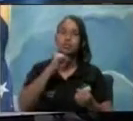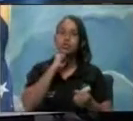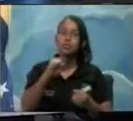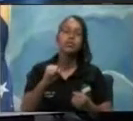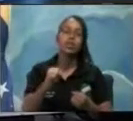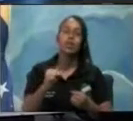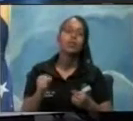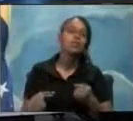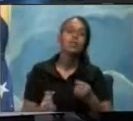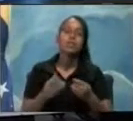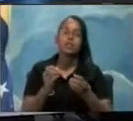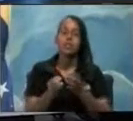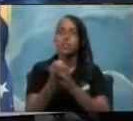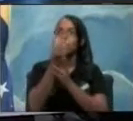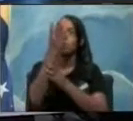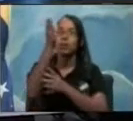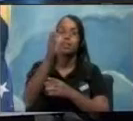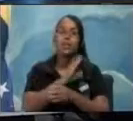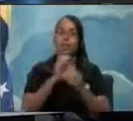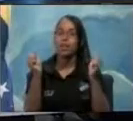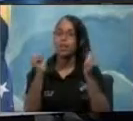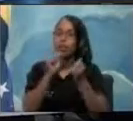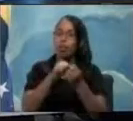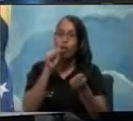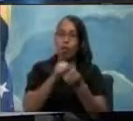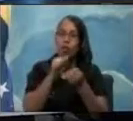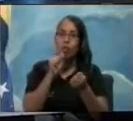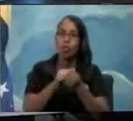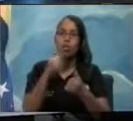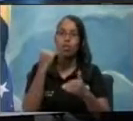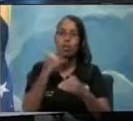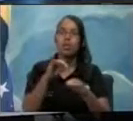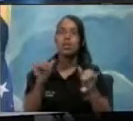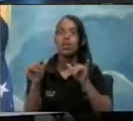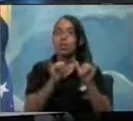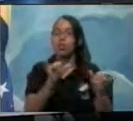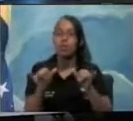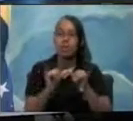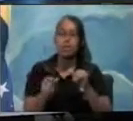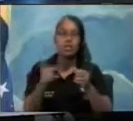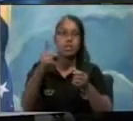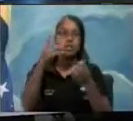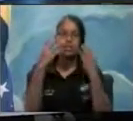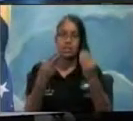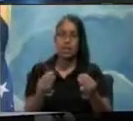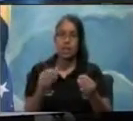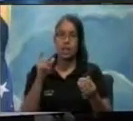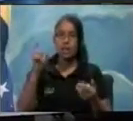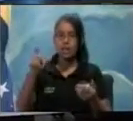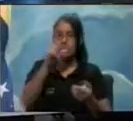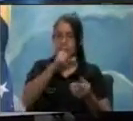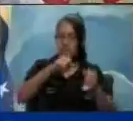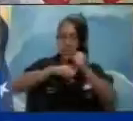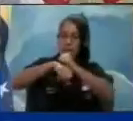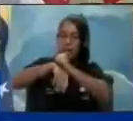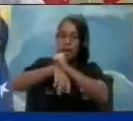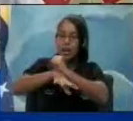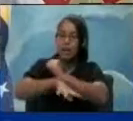coco? Igualito se seca, papá. Igual. No produce, se seca. Necesitan raíces